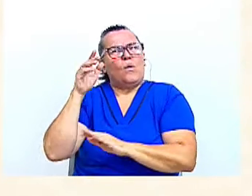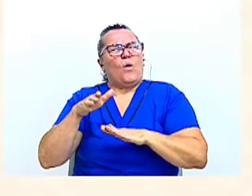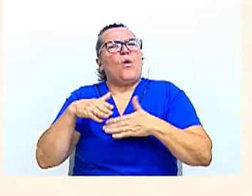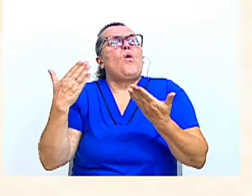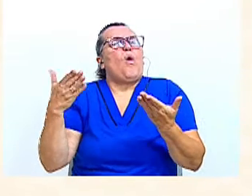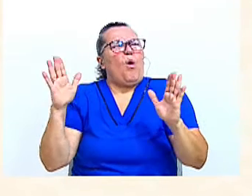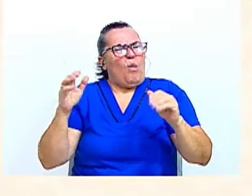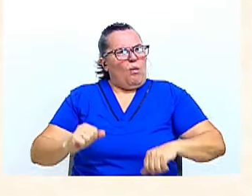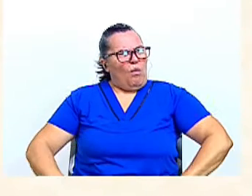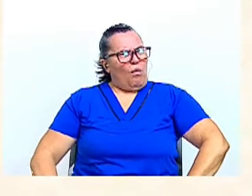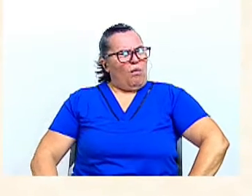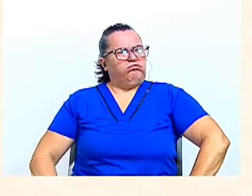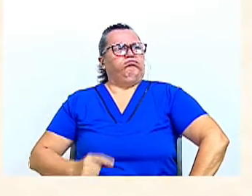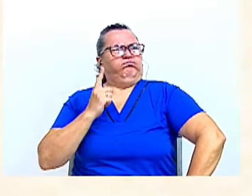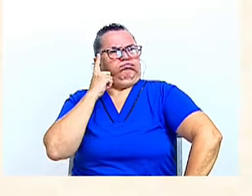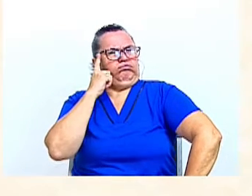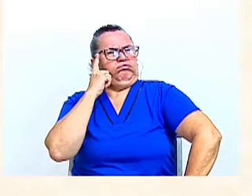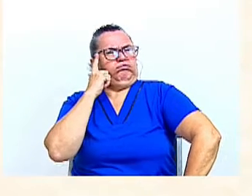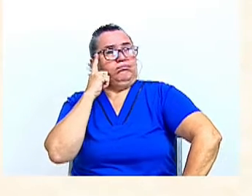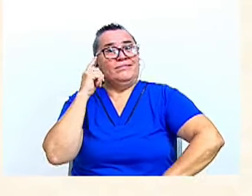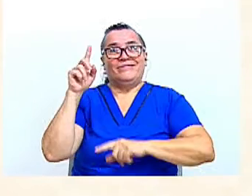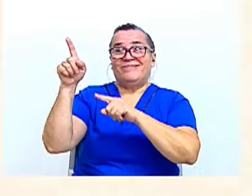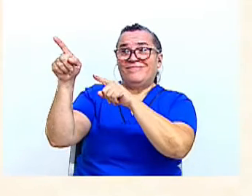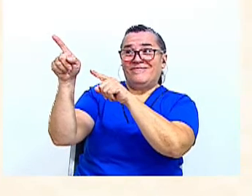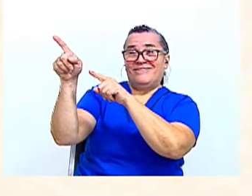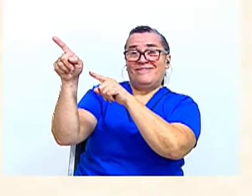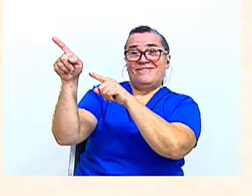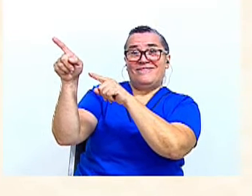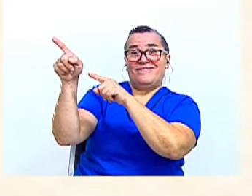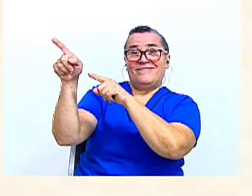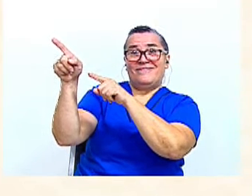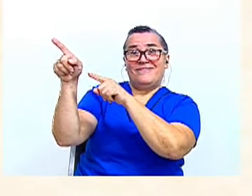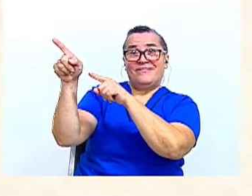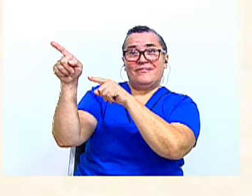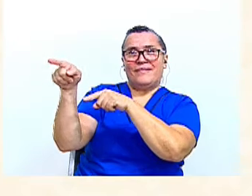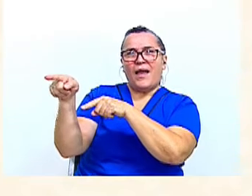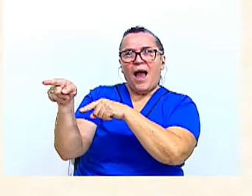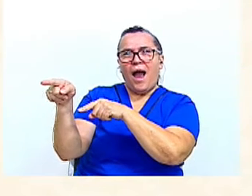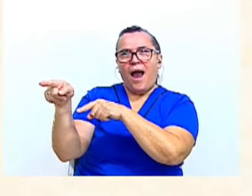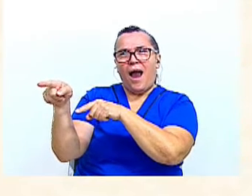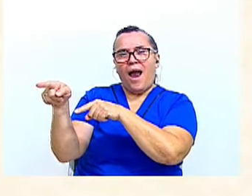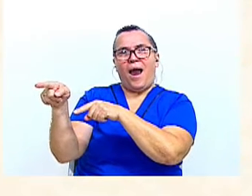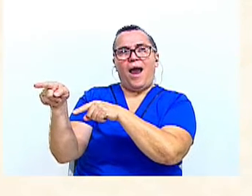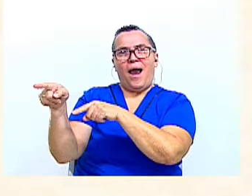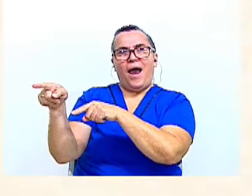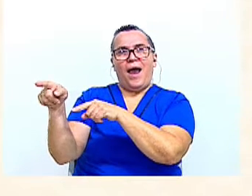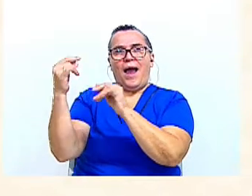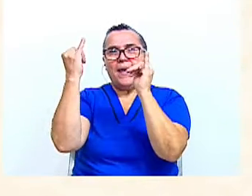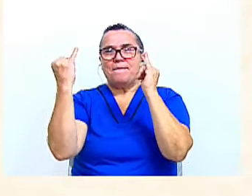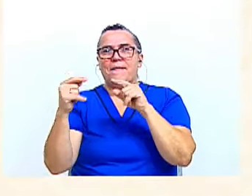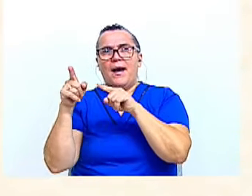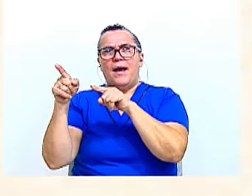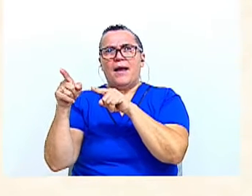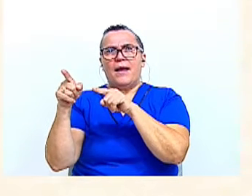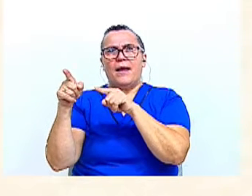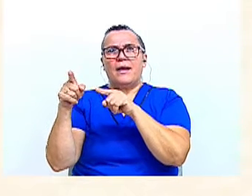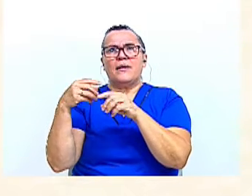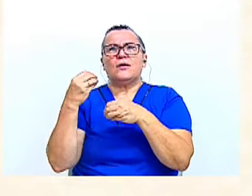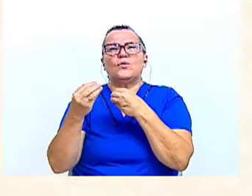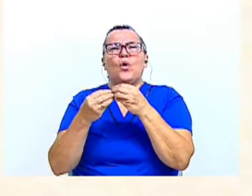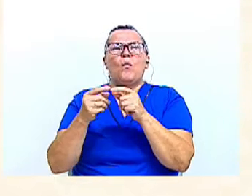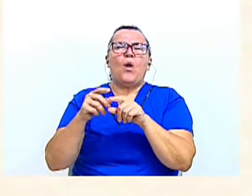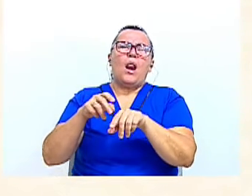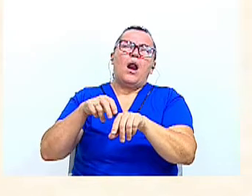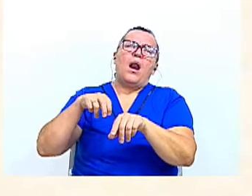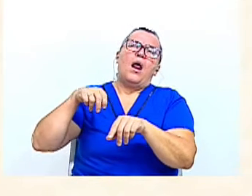esto? Bueno, si vemos esta imagen que ilustramos un poquito, cómo realizaban